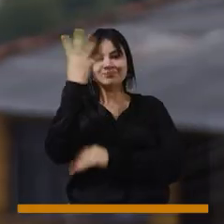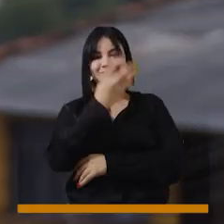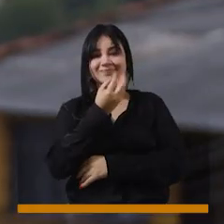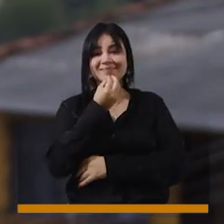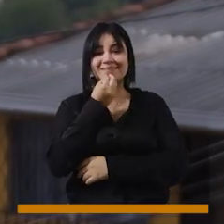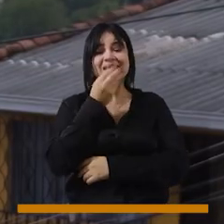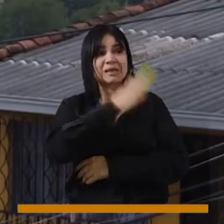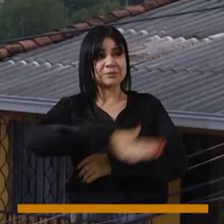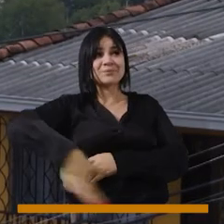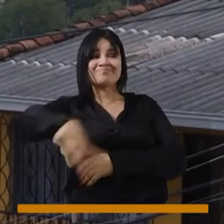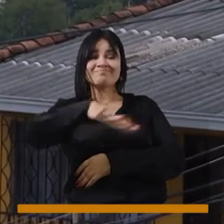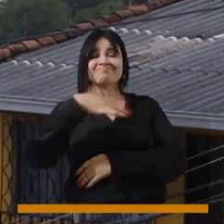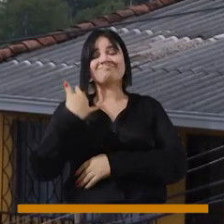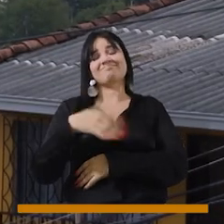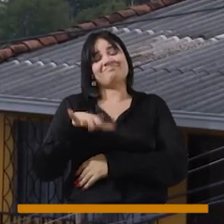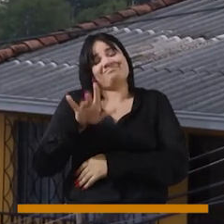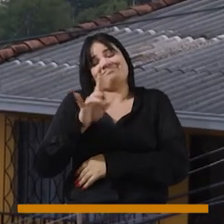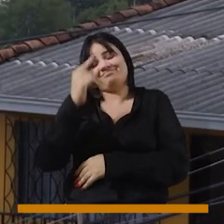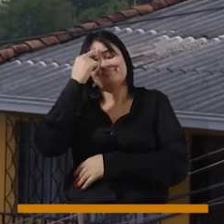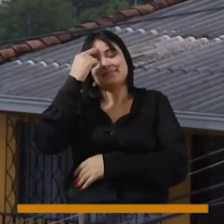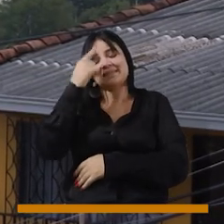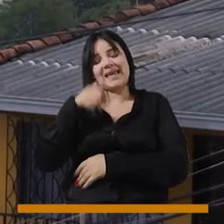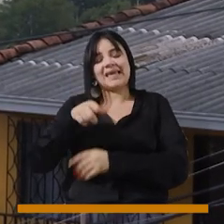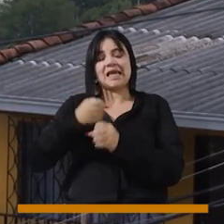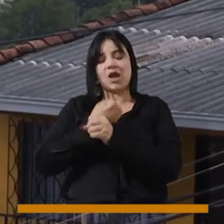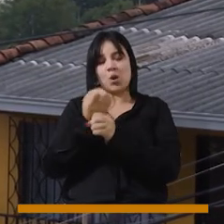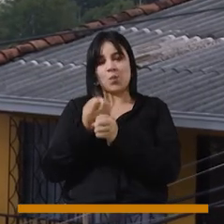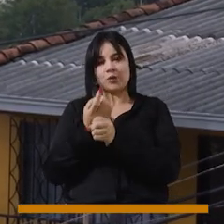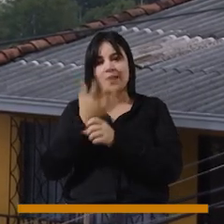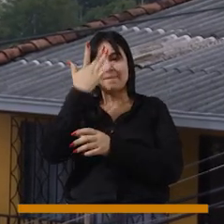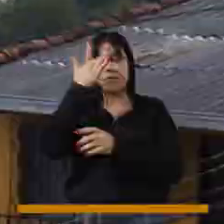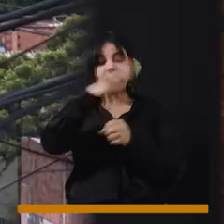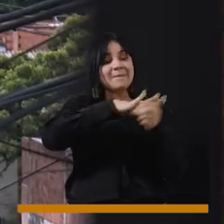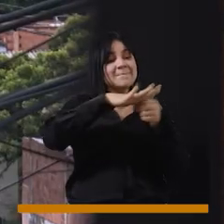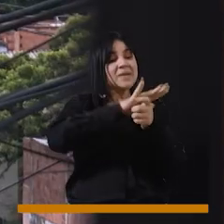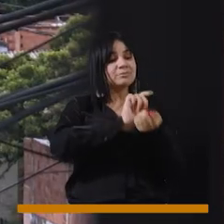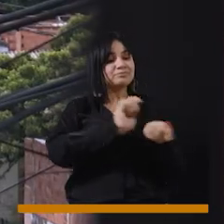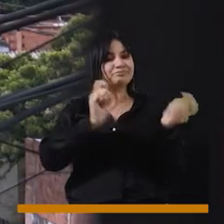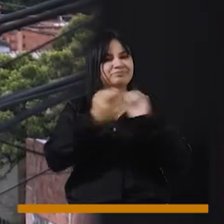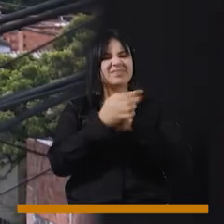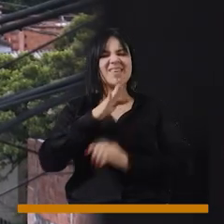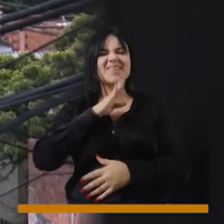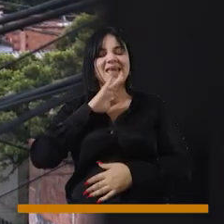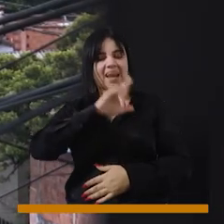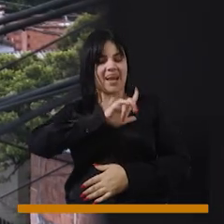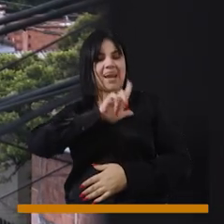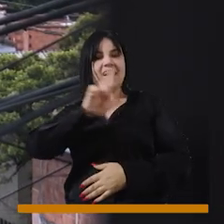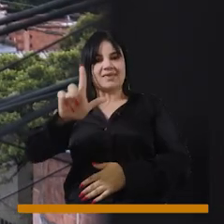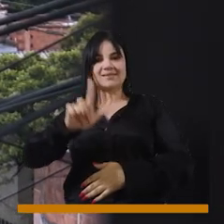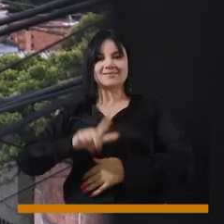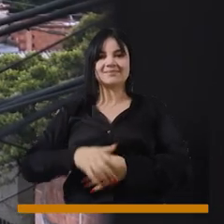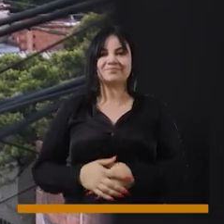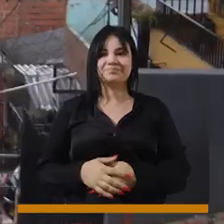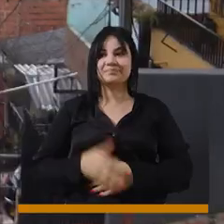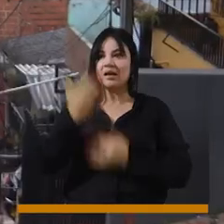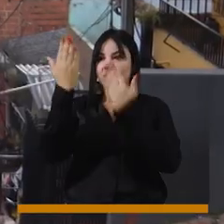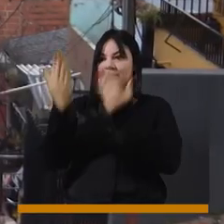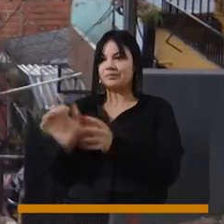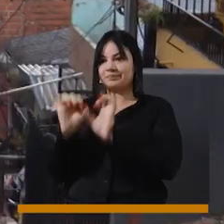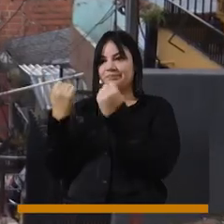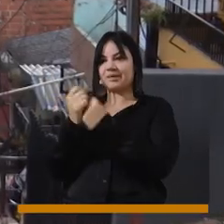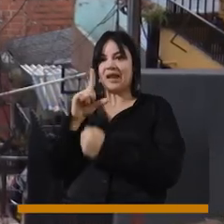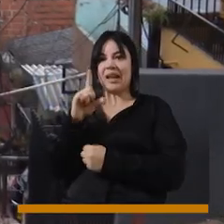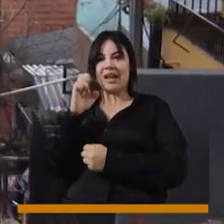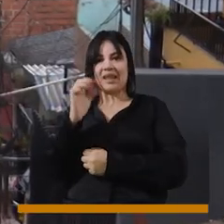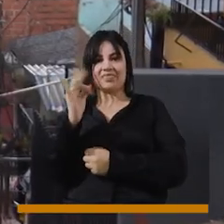maravilloso. Este es uno de los barrios más bonitos que me parece a mí de la comuna, porque ha sido un barrio transformado por los líderes de acá de la comuna. La